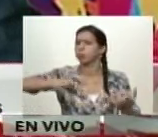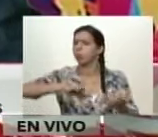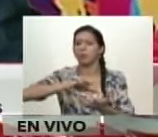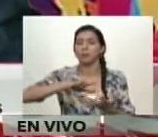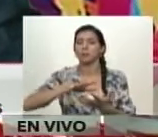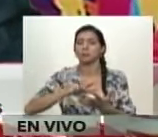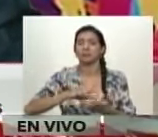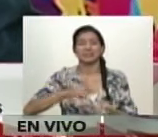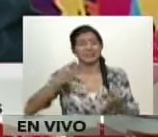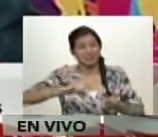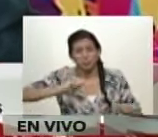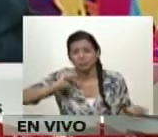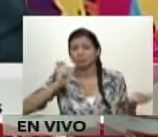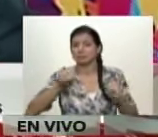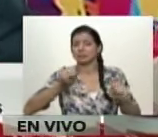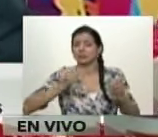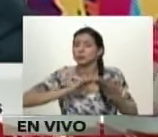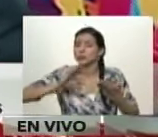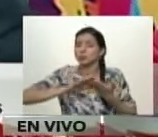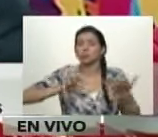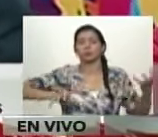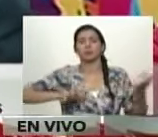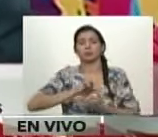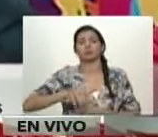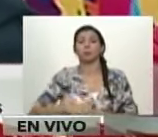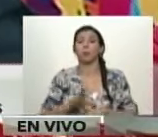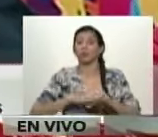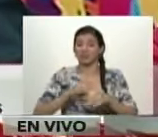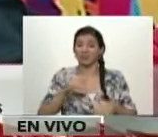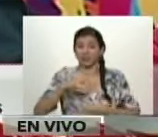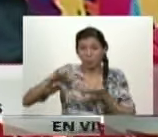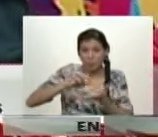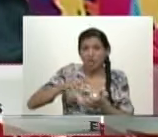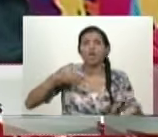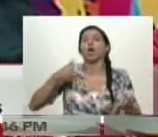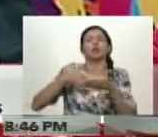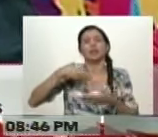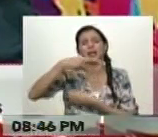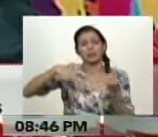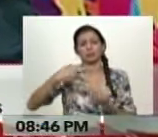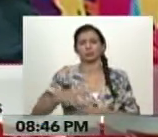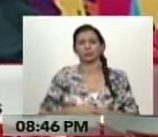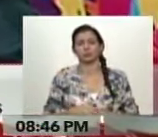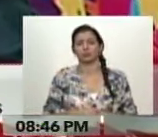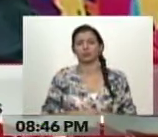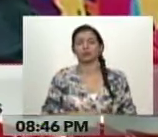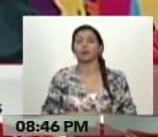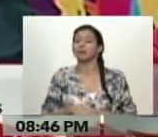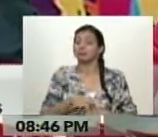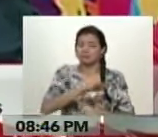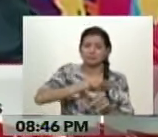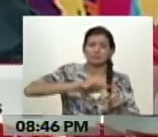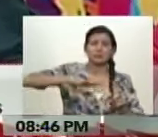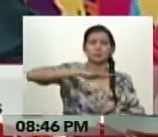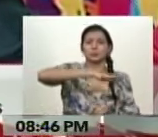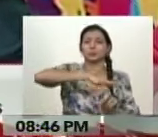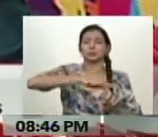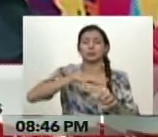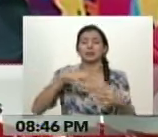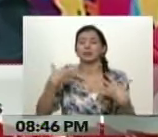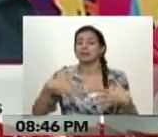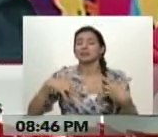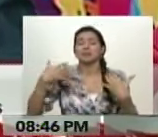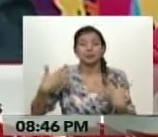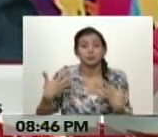una crisis contrarrevolucionaria, compañeros. Saben ustedes, ¿verdad? Estamos en medio de una crisis, de una emergencia